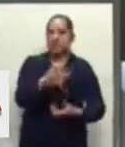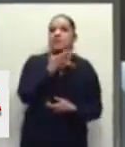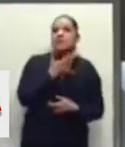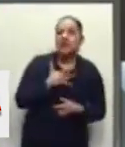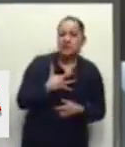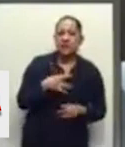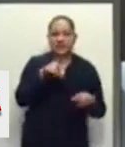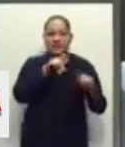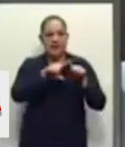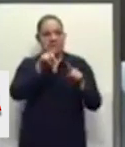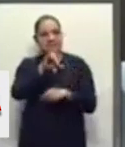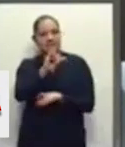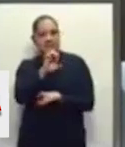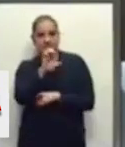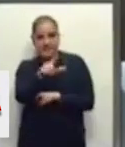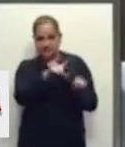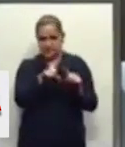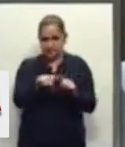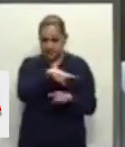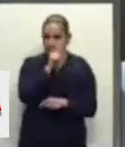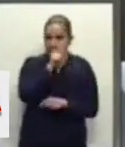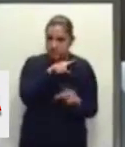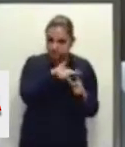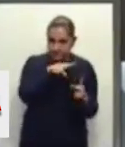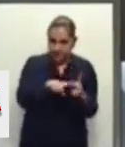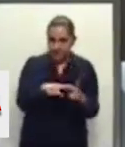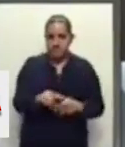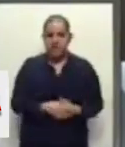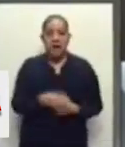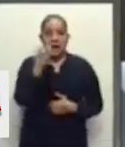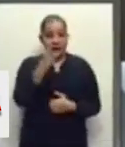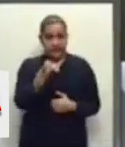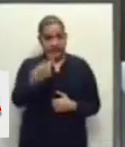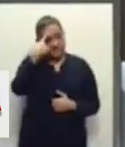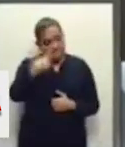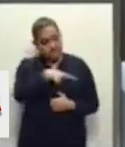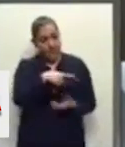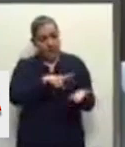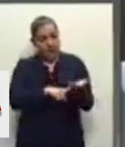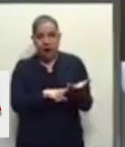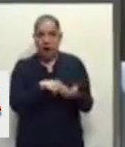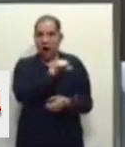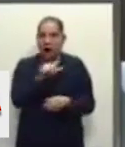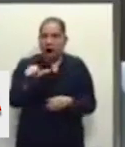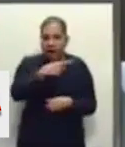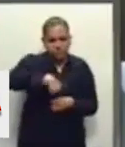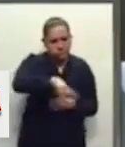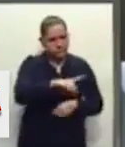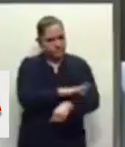Estamos haciendo la propuesta de modificar la cuota en combustibles fósiles.